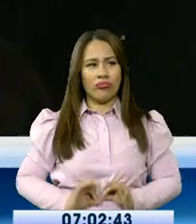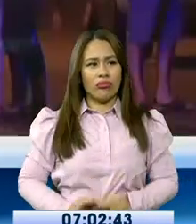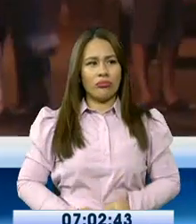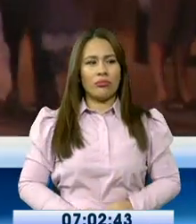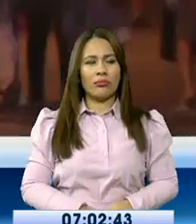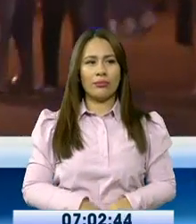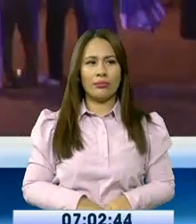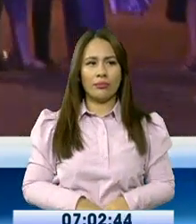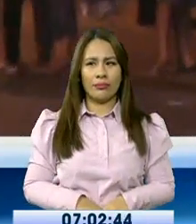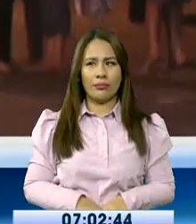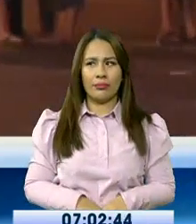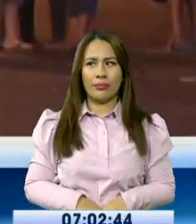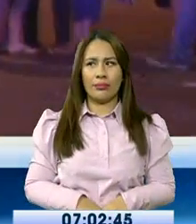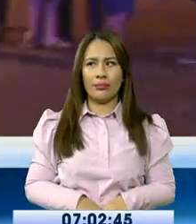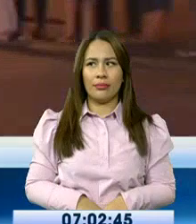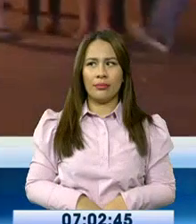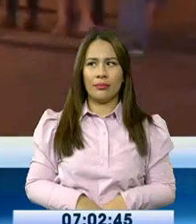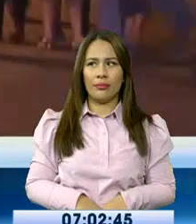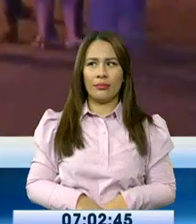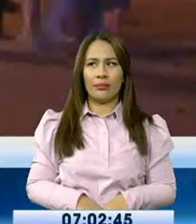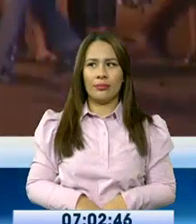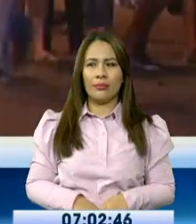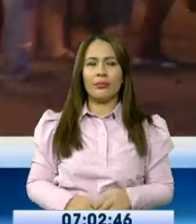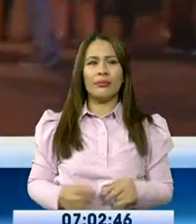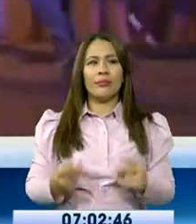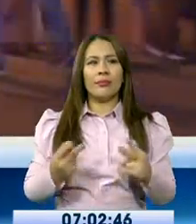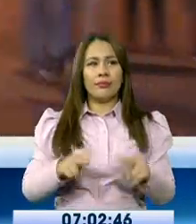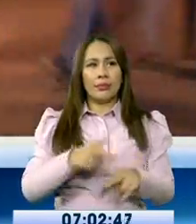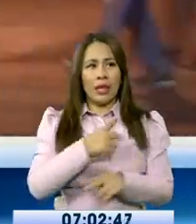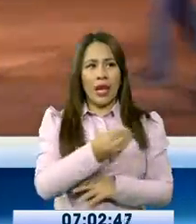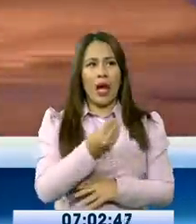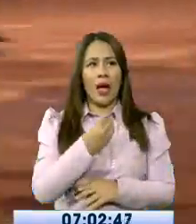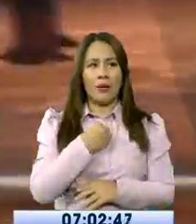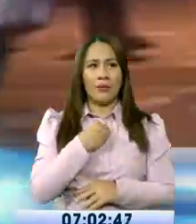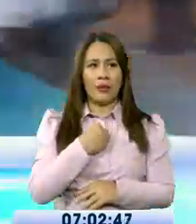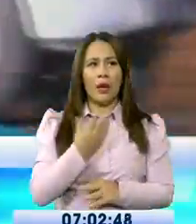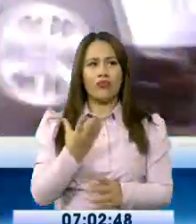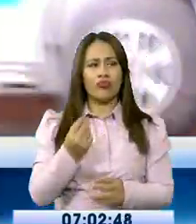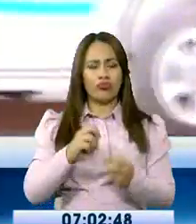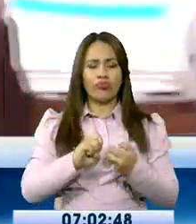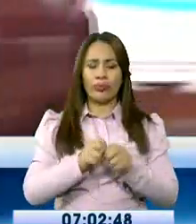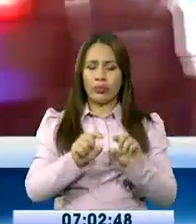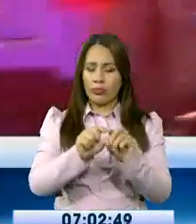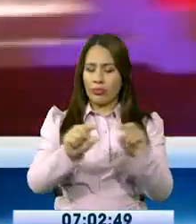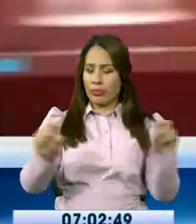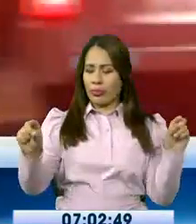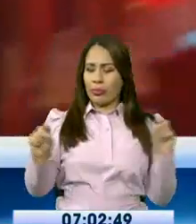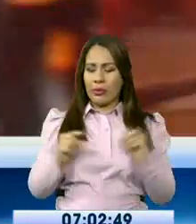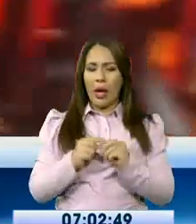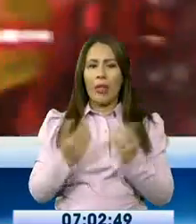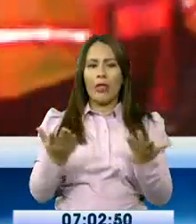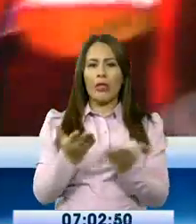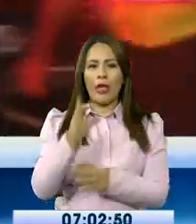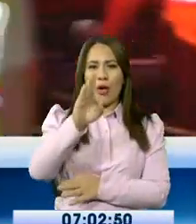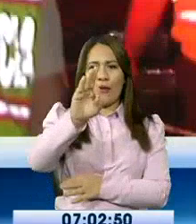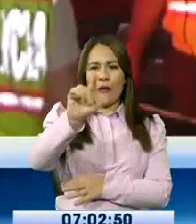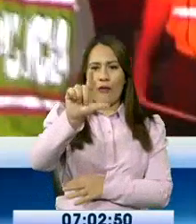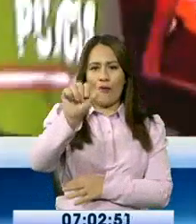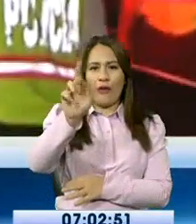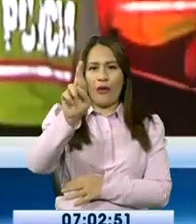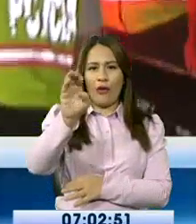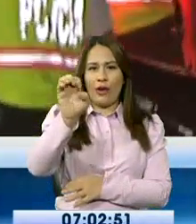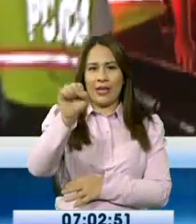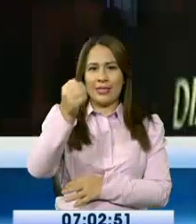fuego. El crimen se produjo la noche del jueves en la cooperativa Nueva Granada, en la Floresta 3, sur